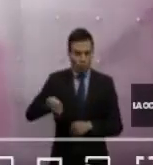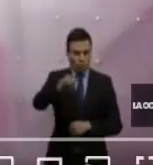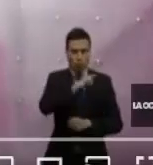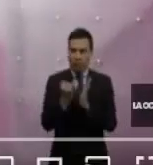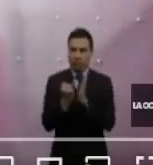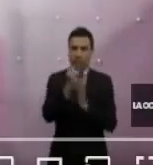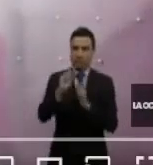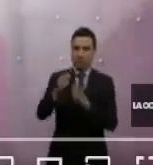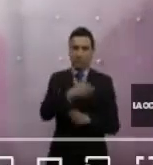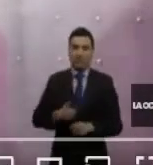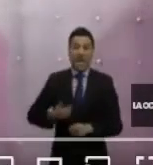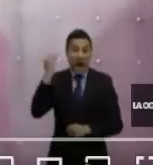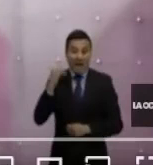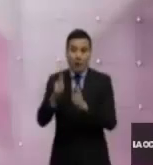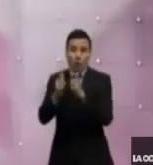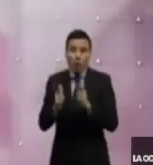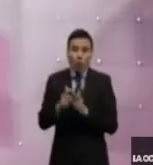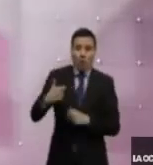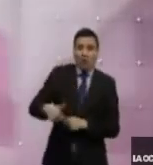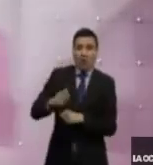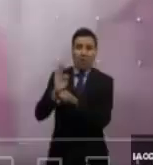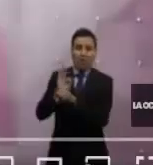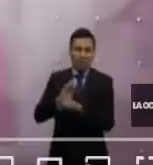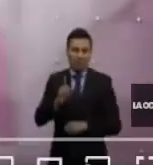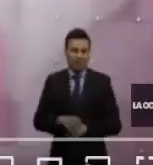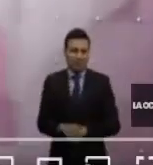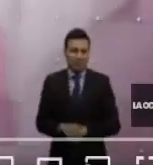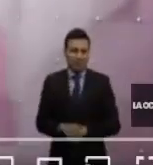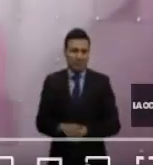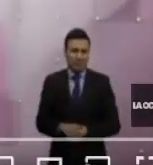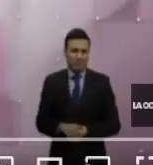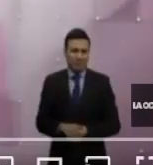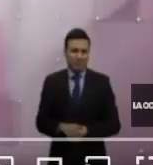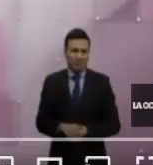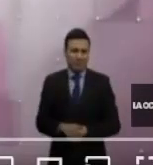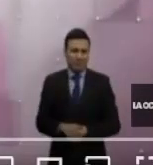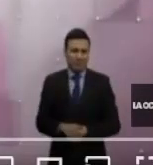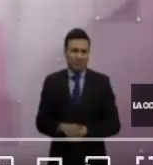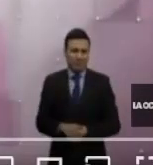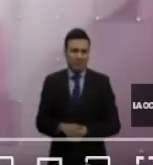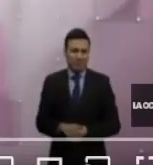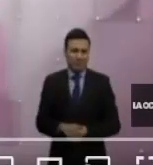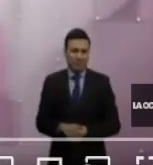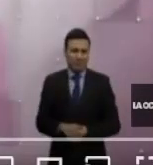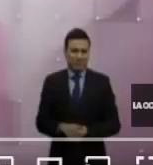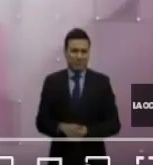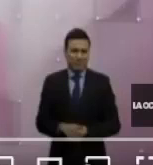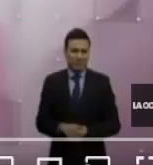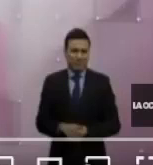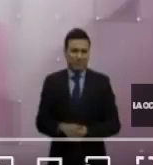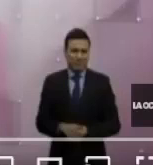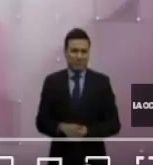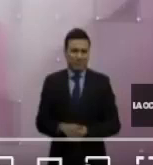privilegios para los mismos de siempre. Y el presidente fue claro, no más devaluación. Y esa fue otra. ¿Por qué tenían que darle